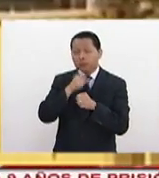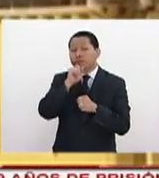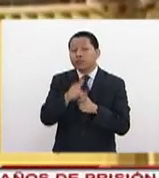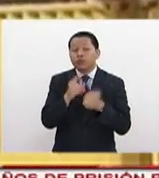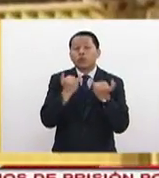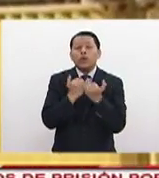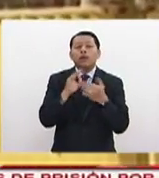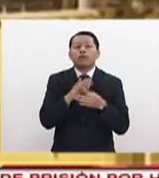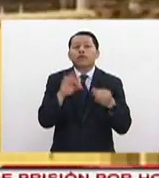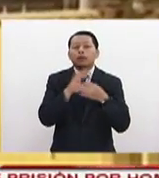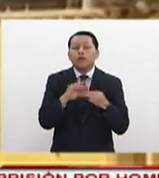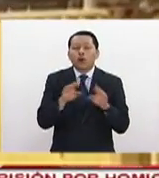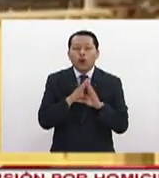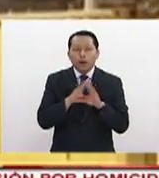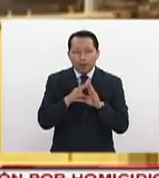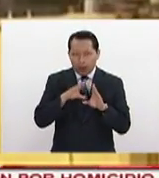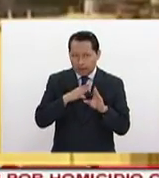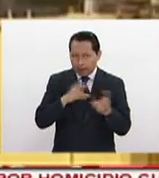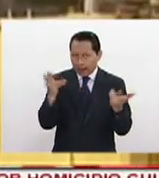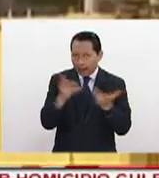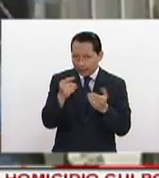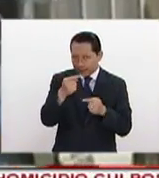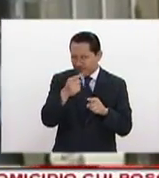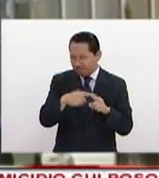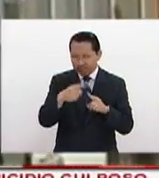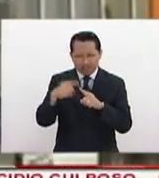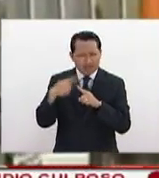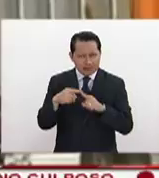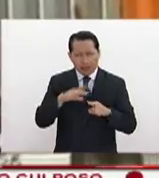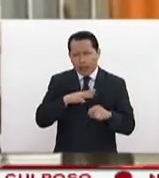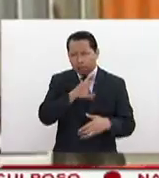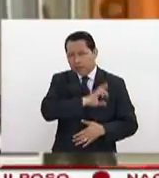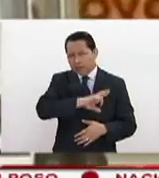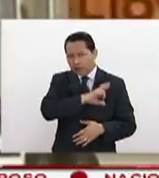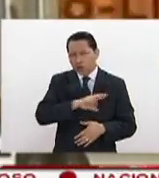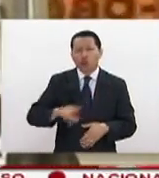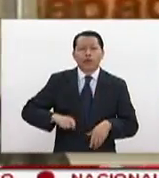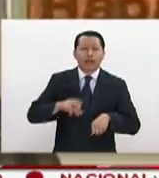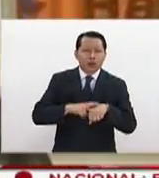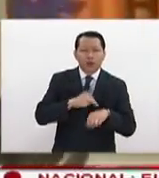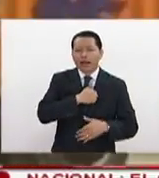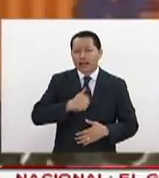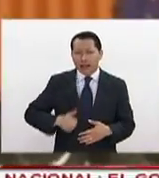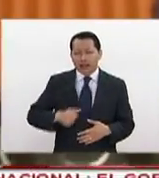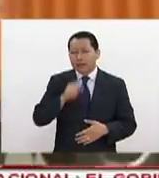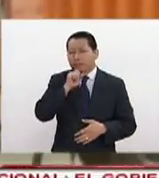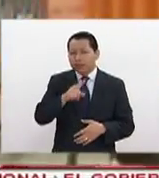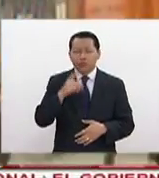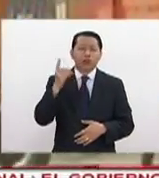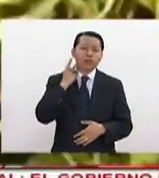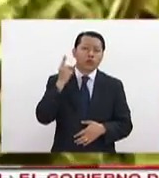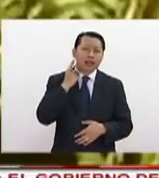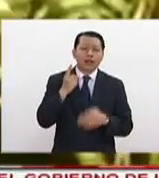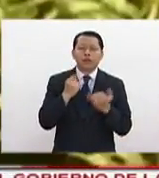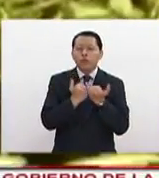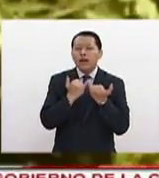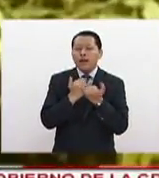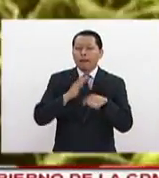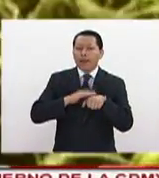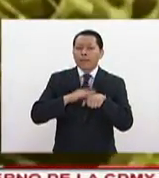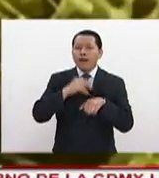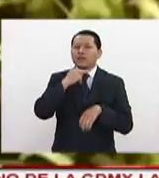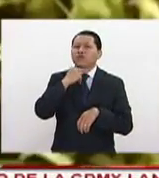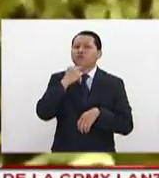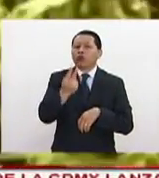diplomático destacó que los actores del sector privado de Estados Unidos, gobernadores, alcaldes y los propios legisladores han elevado más su